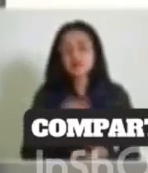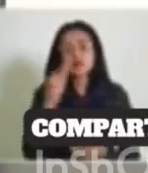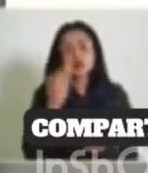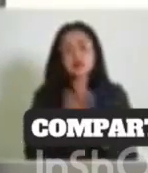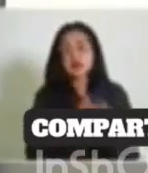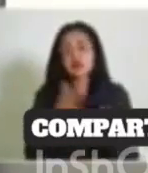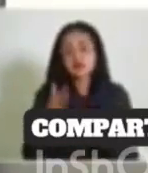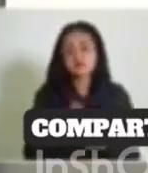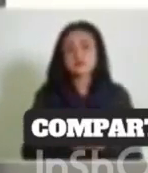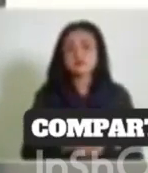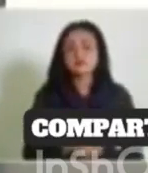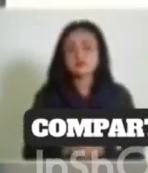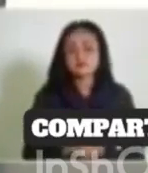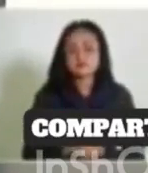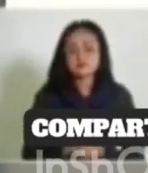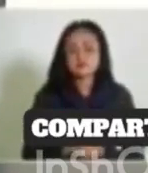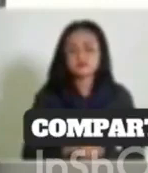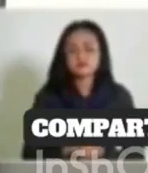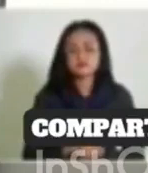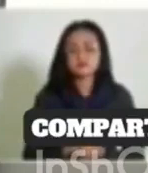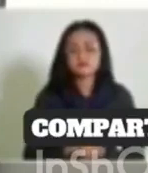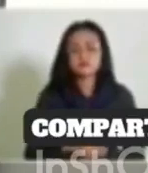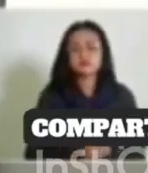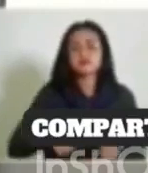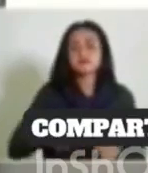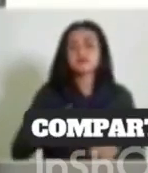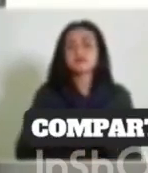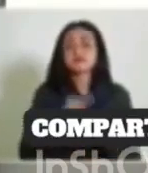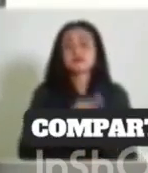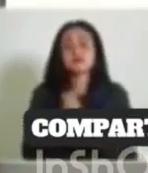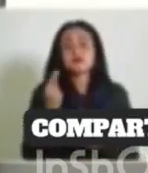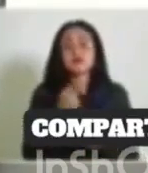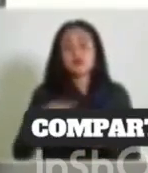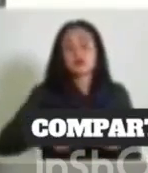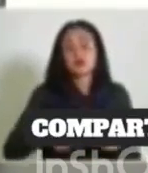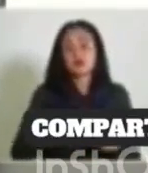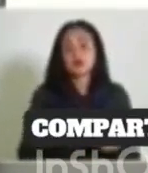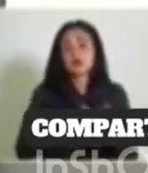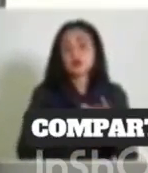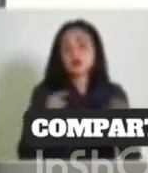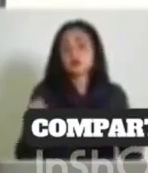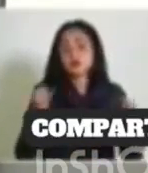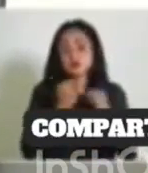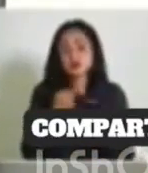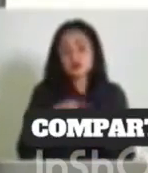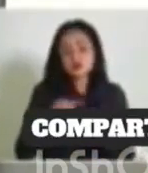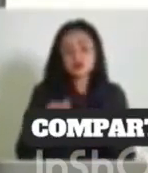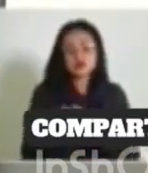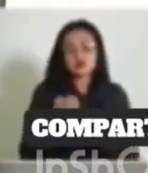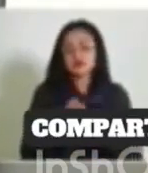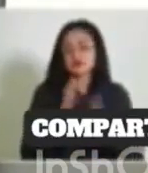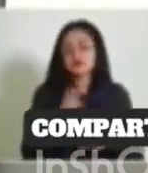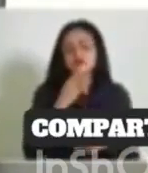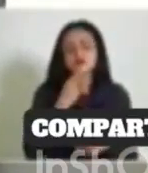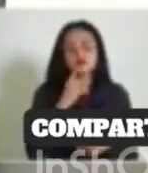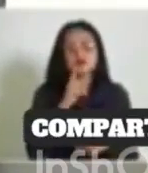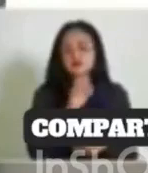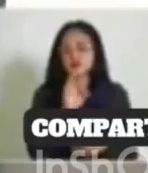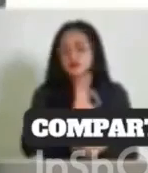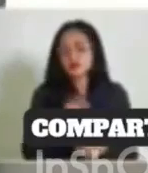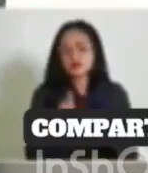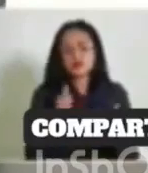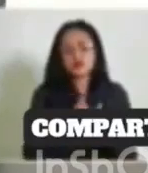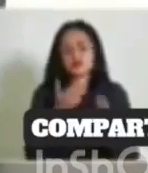tiempo prolongado. Gobernador, los servicios esenciales de gobierno y las instalaciones estratégicas en el Estado se mantendrán funcionando al 100%